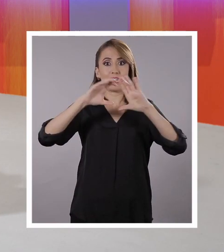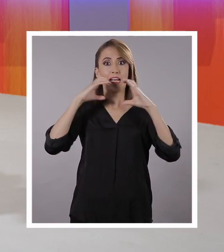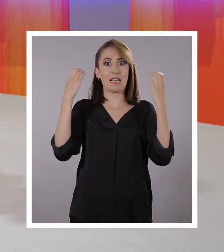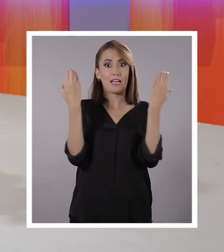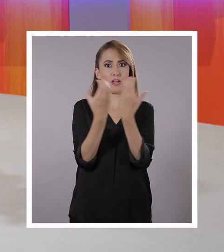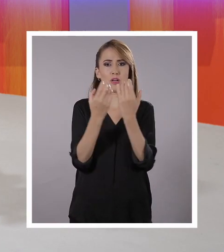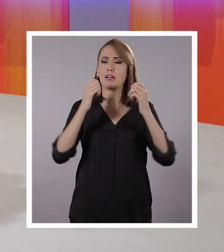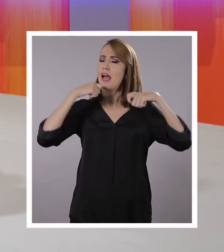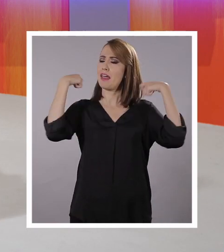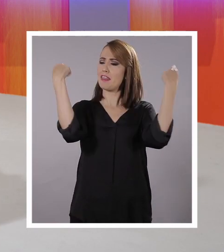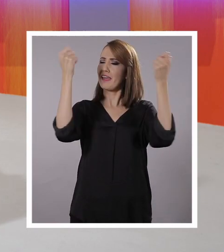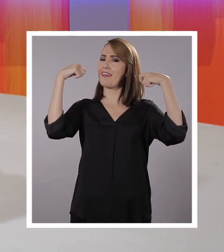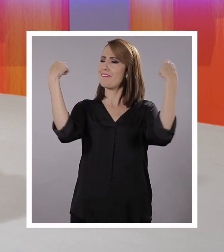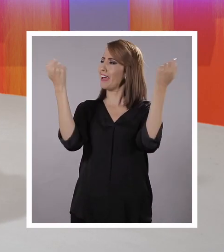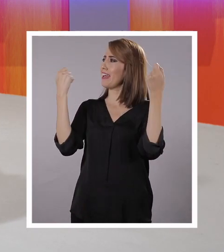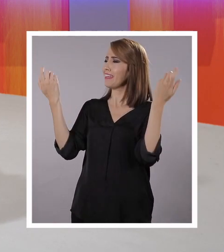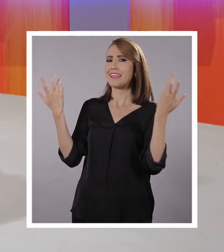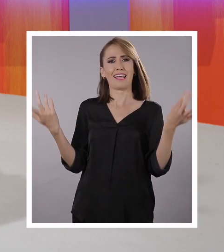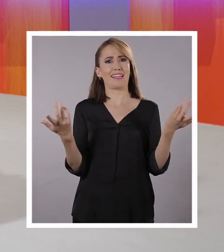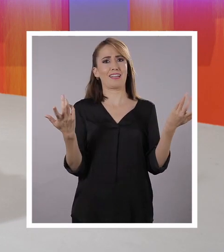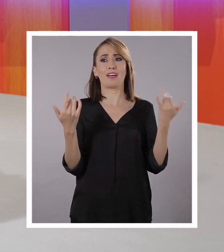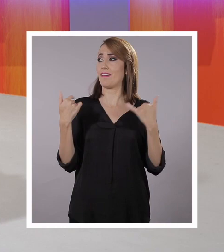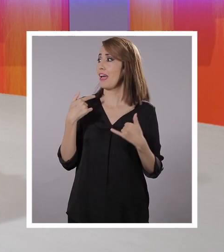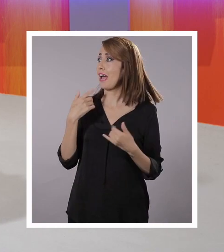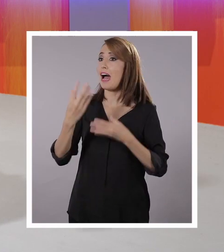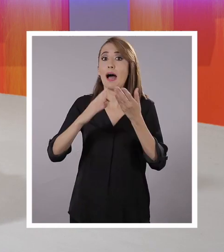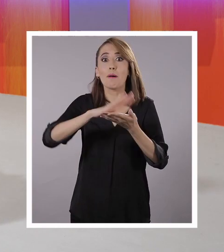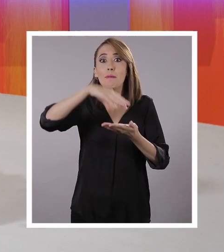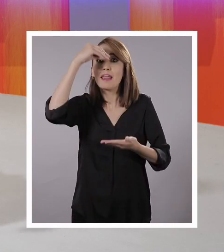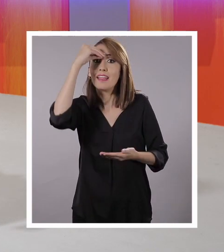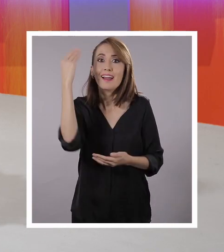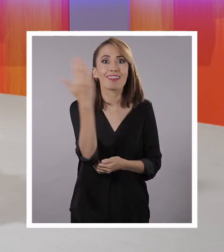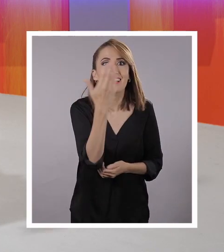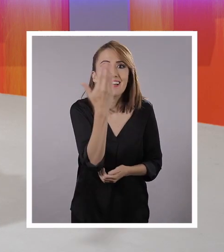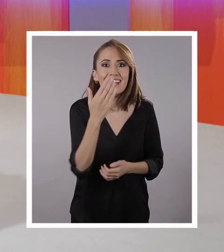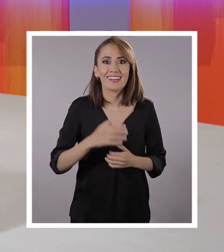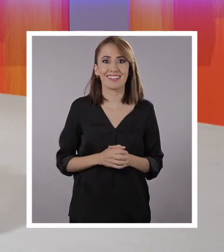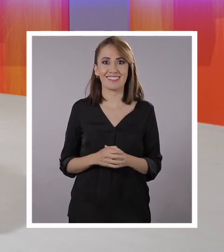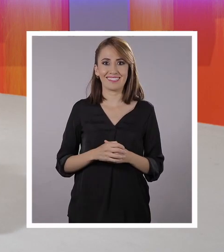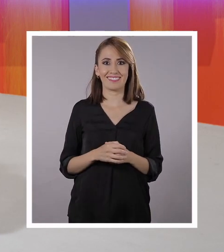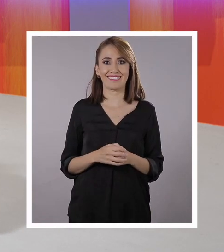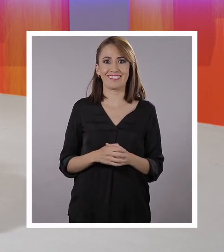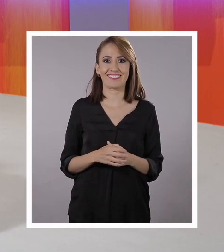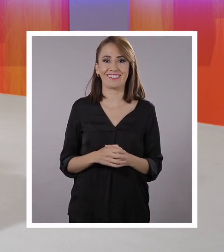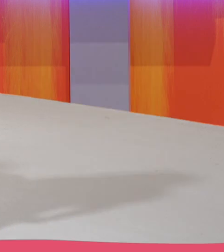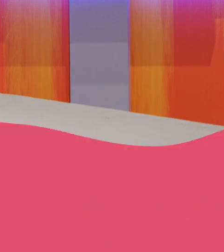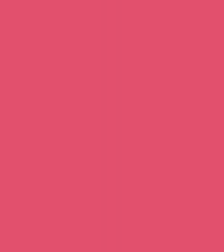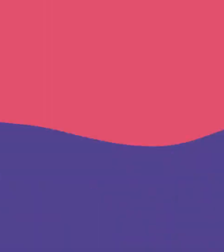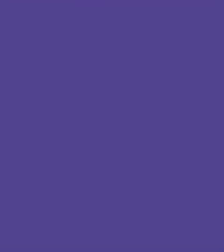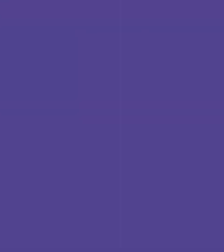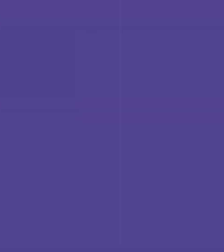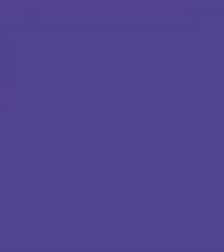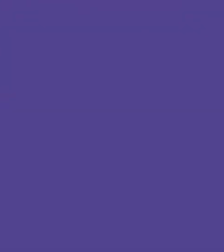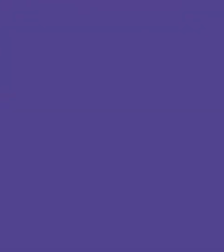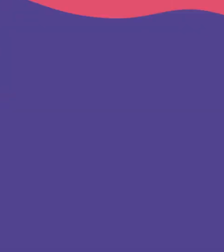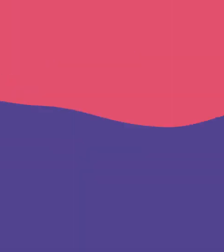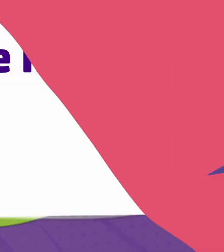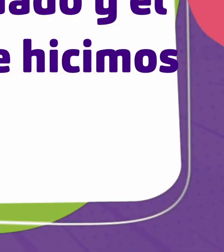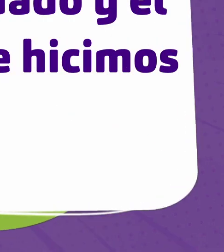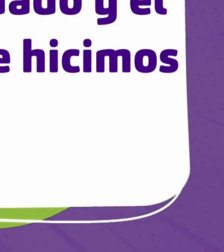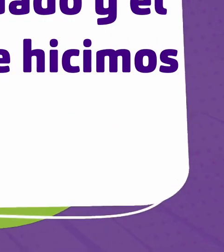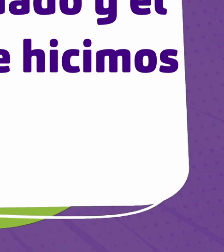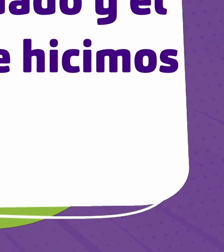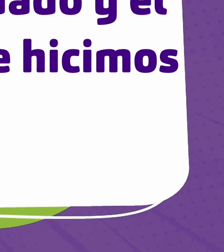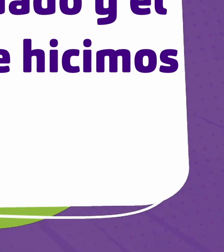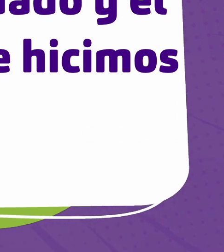básica, esta es tu franja, la más divertida, la más chévere. Esto fue Aprender la Tele. Hoy,